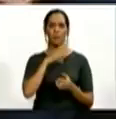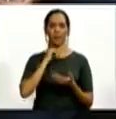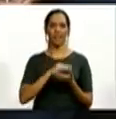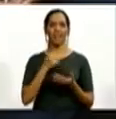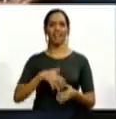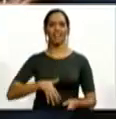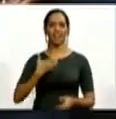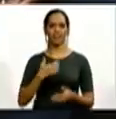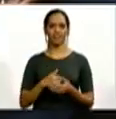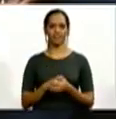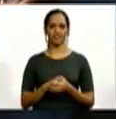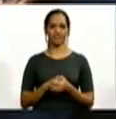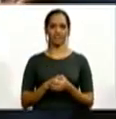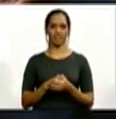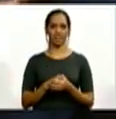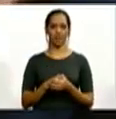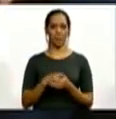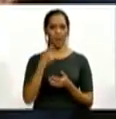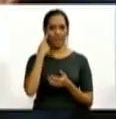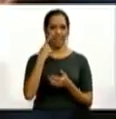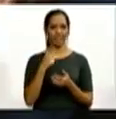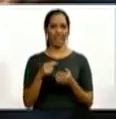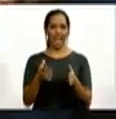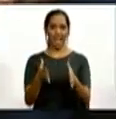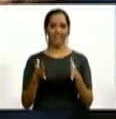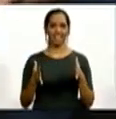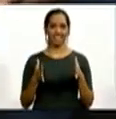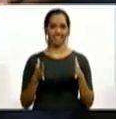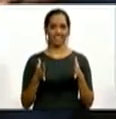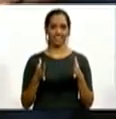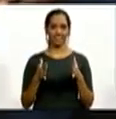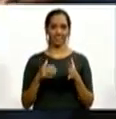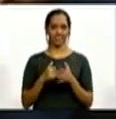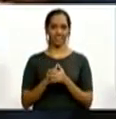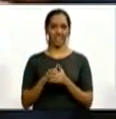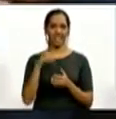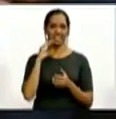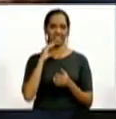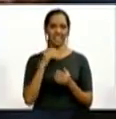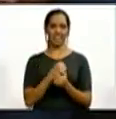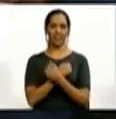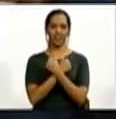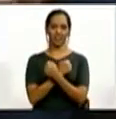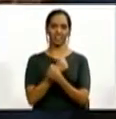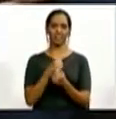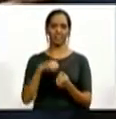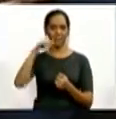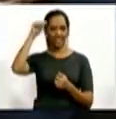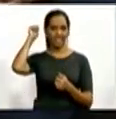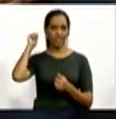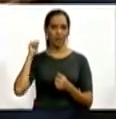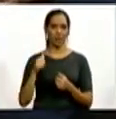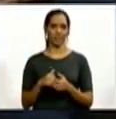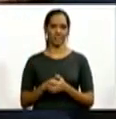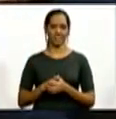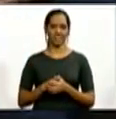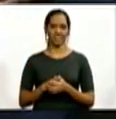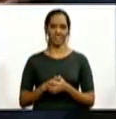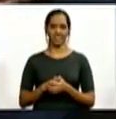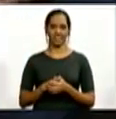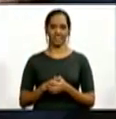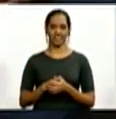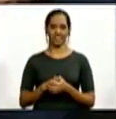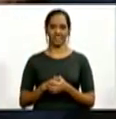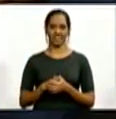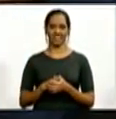Y vamos a ver quién fue el ganador y la ganadora de la cena romántica con el señor Pacheco. Me salvé que no